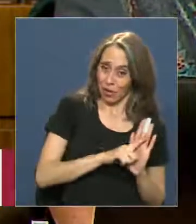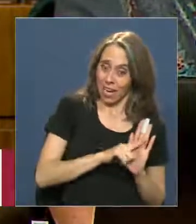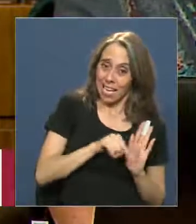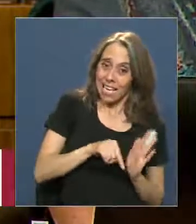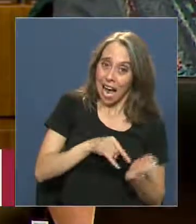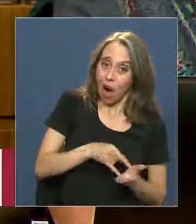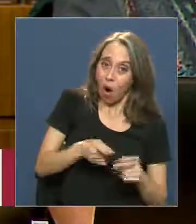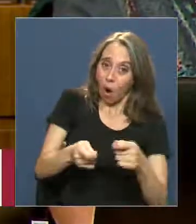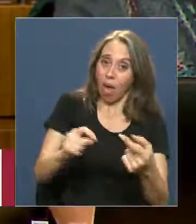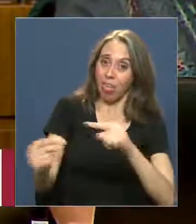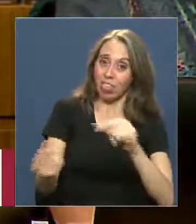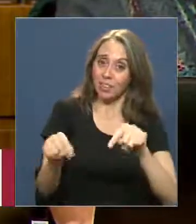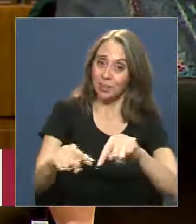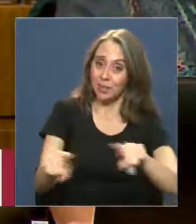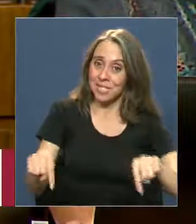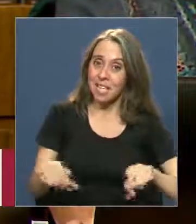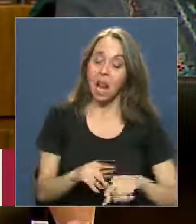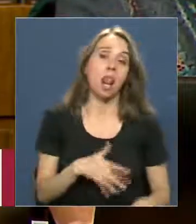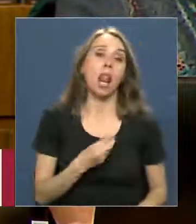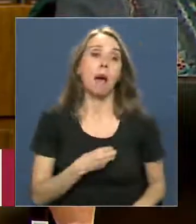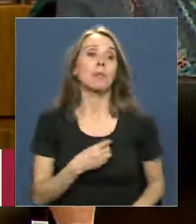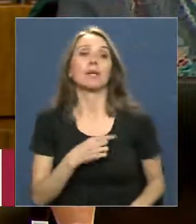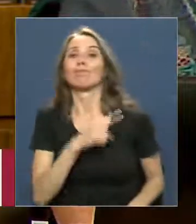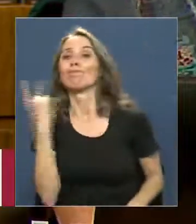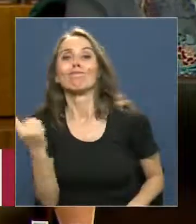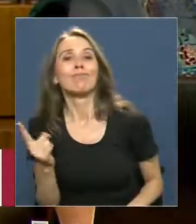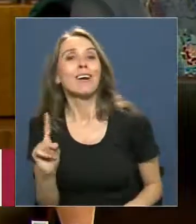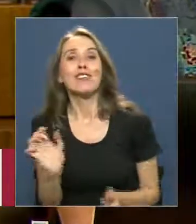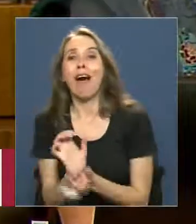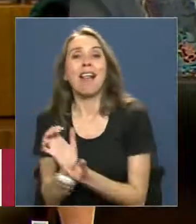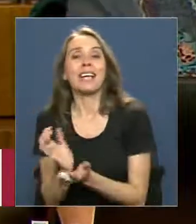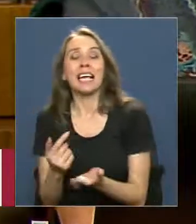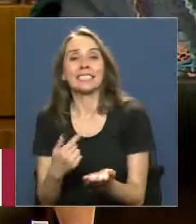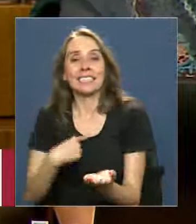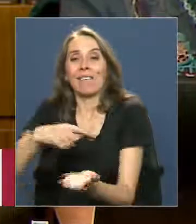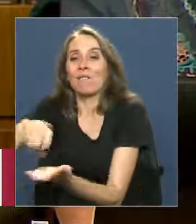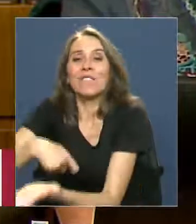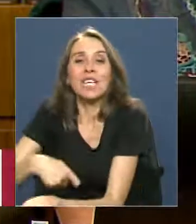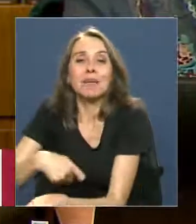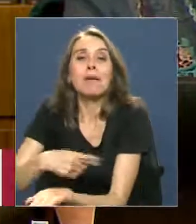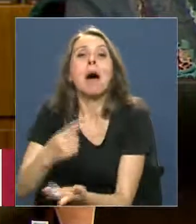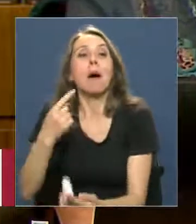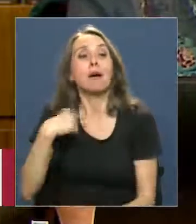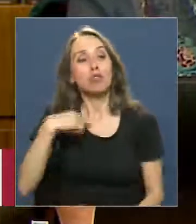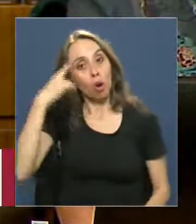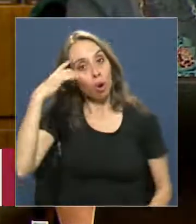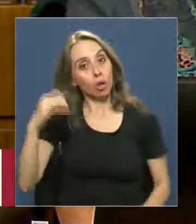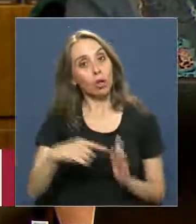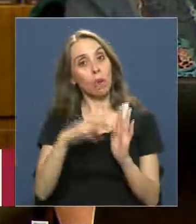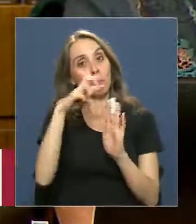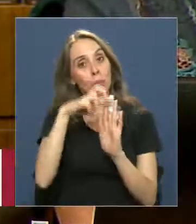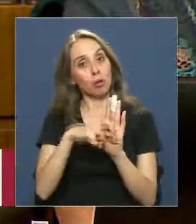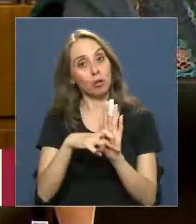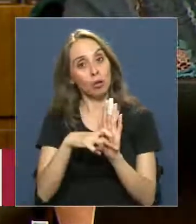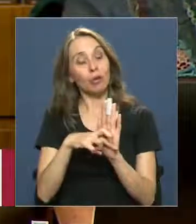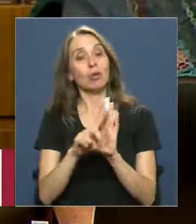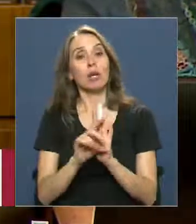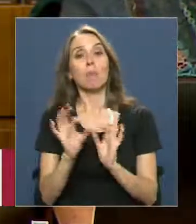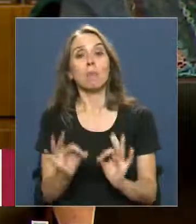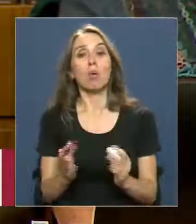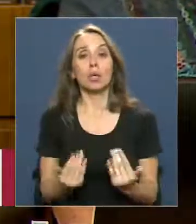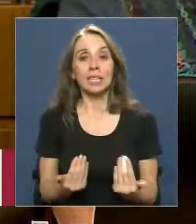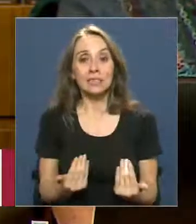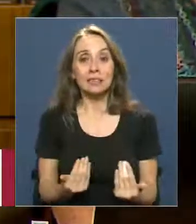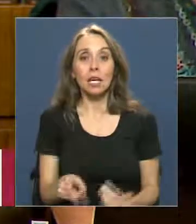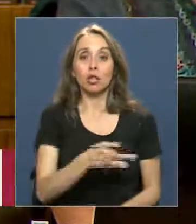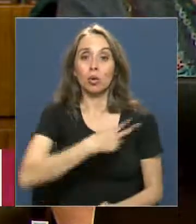está discutiendo. Lamentablemente no alcancé a colocar mi firma, pero creo que es un proyecto netamente necesario. Hoy día